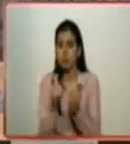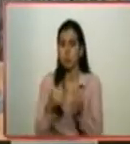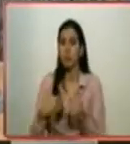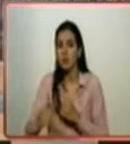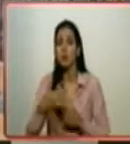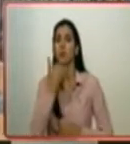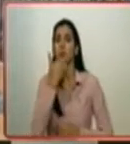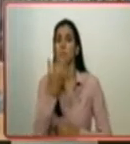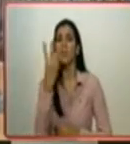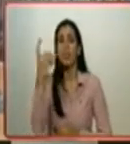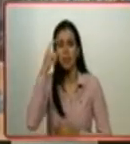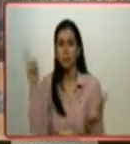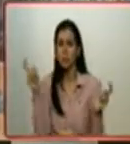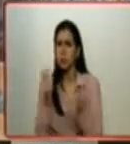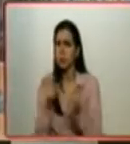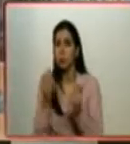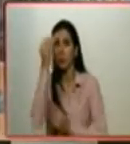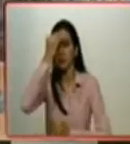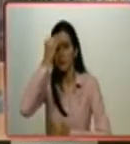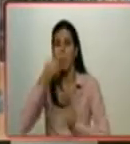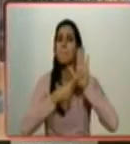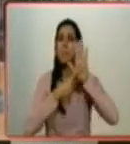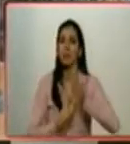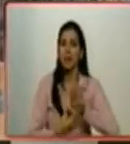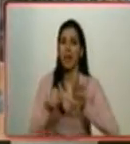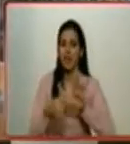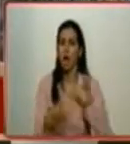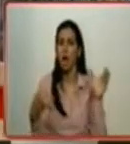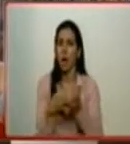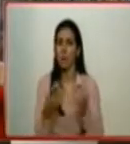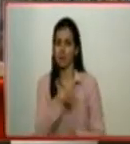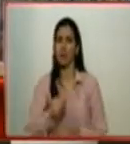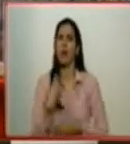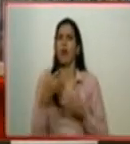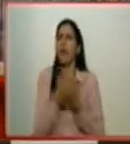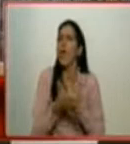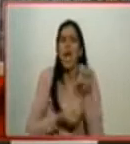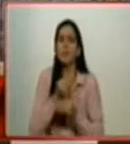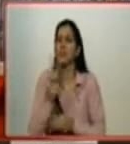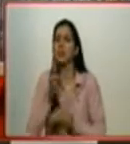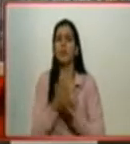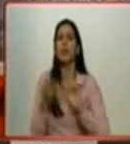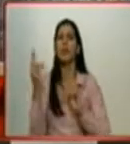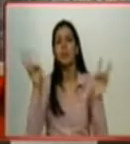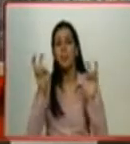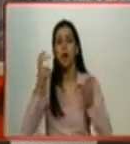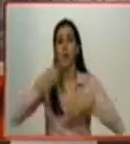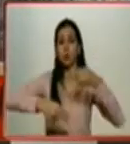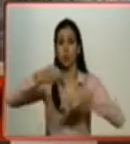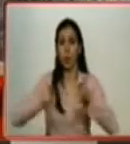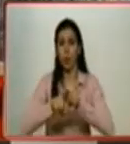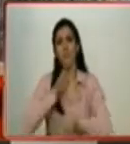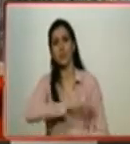los próximos 3 días y en la cual se tiene previsto mostrar a esta delegación de China los avances en materia de construcción en nuestro país, como la